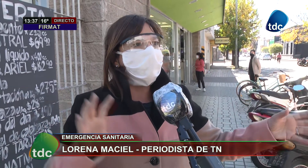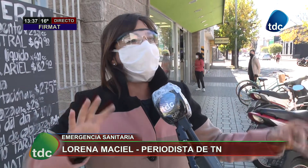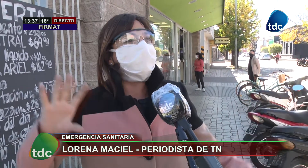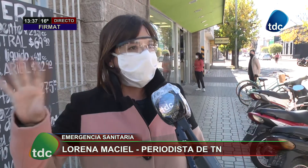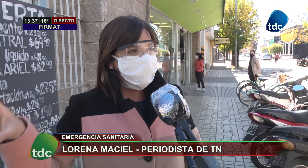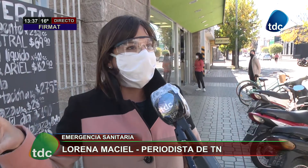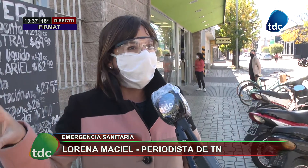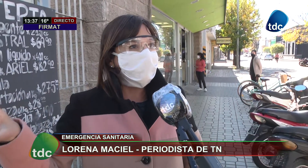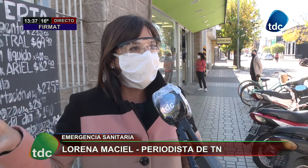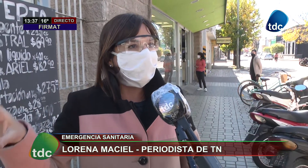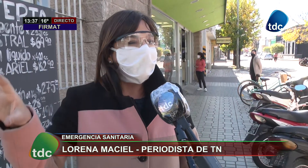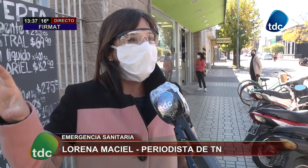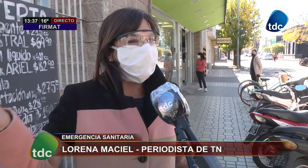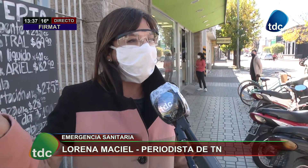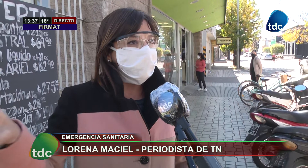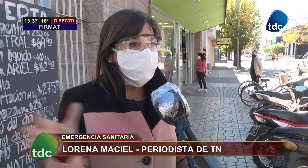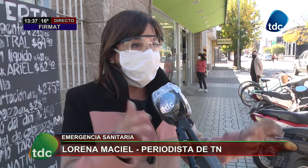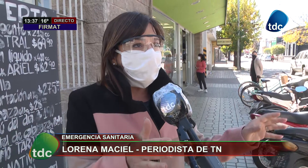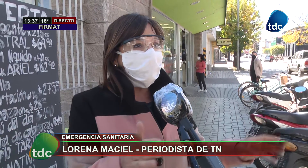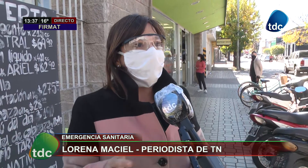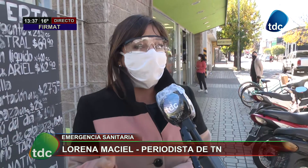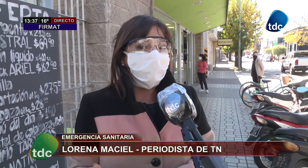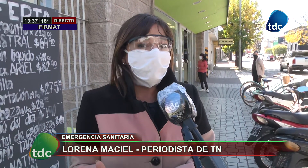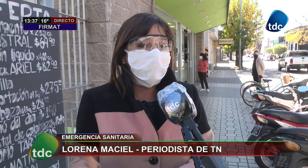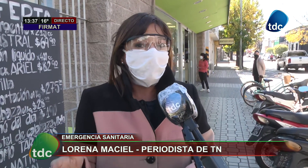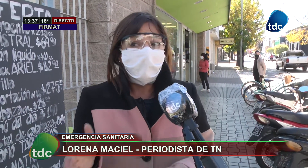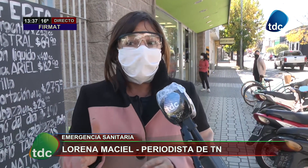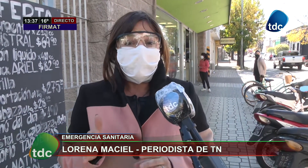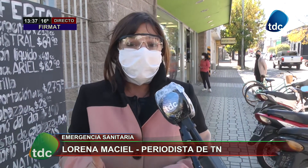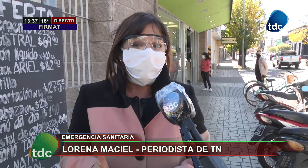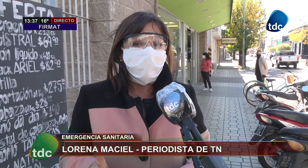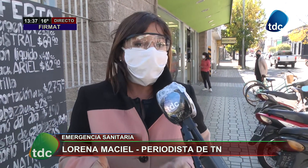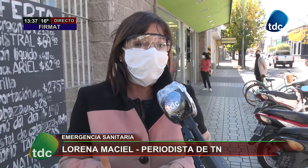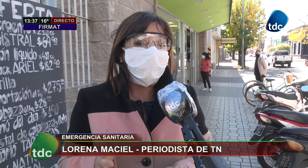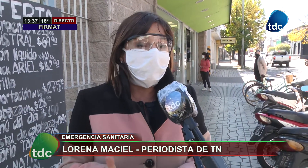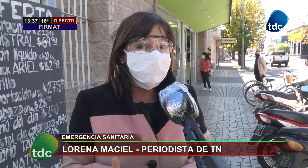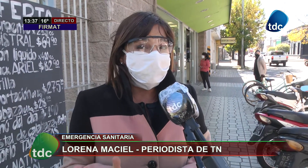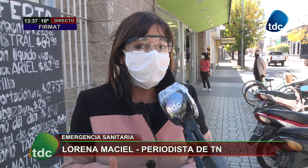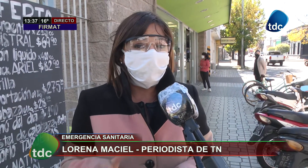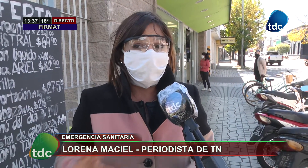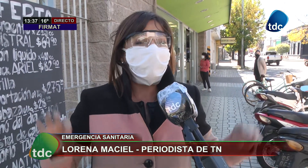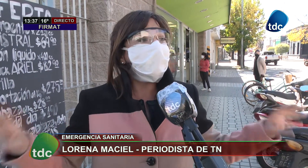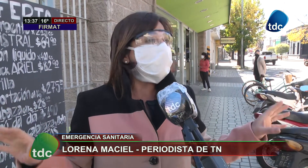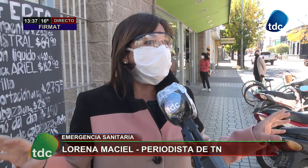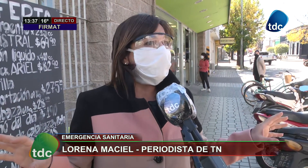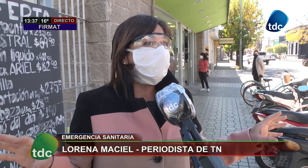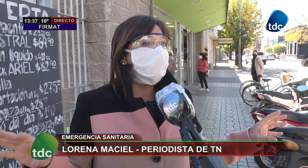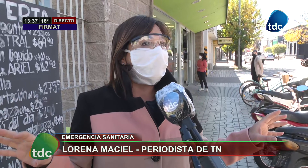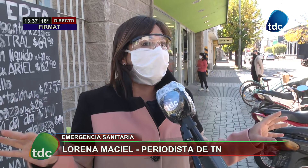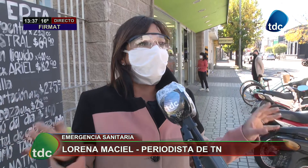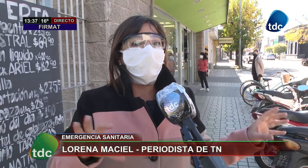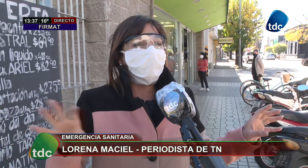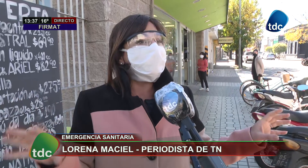es la económica, sin desatender obviamente el tema de salud. Esto por un lado. Y por otro lado, la decisión que ha tomado la provincia de dejar que cada